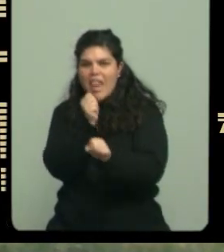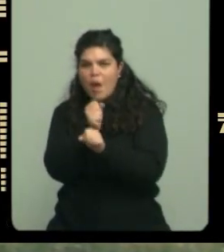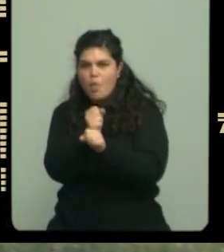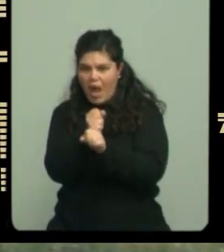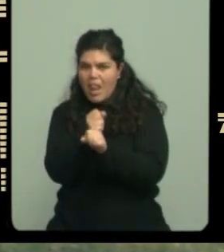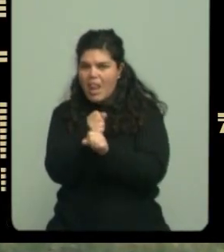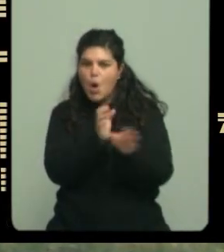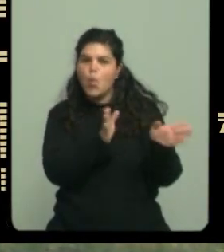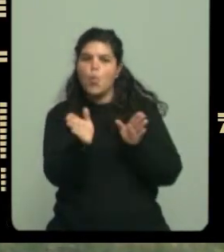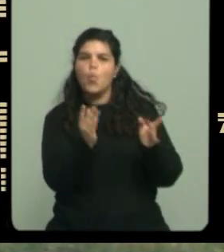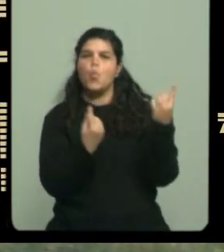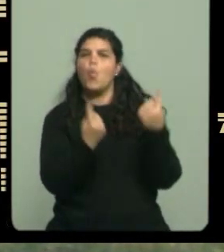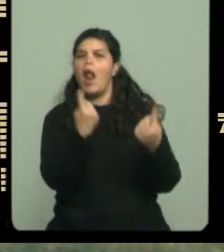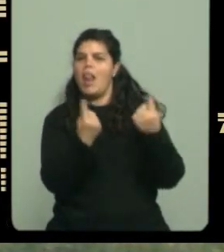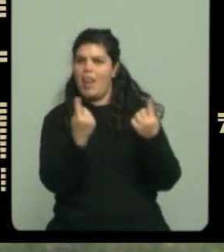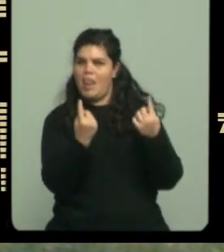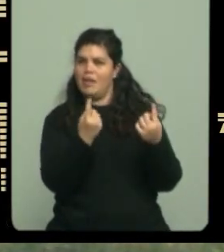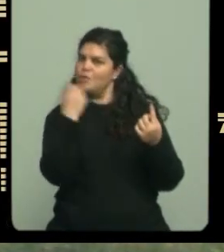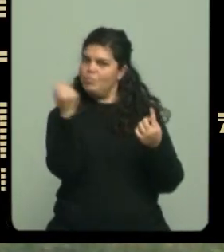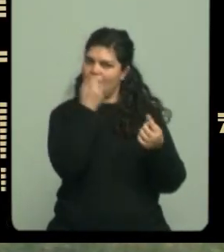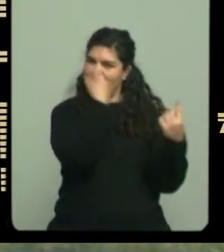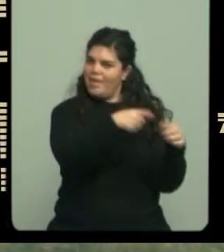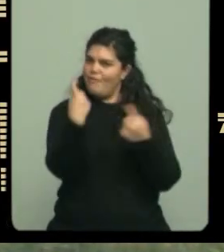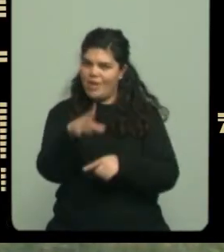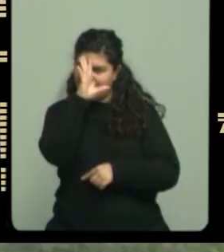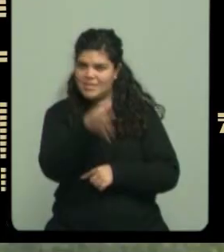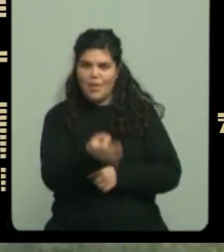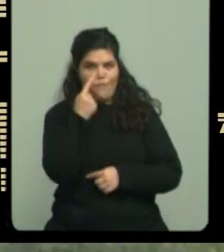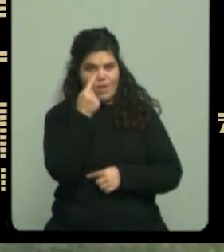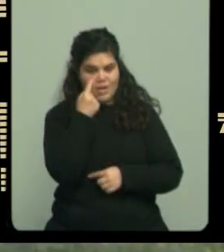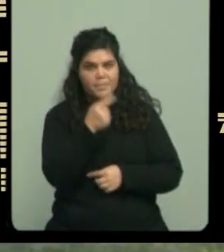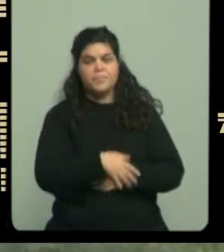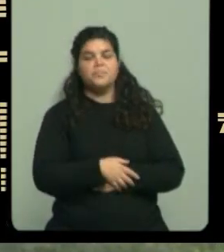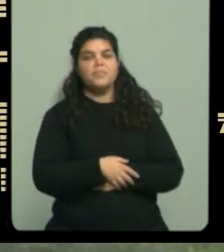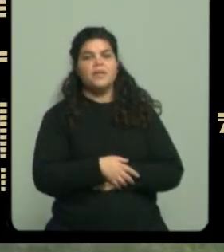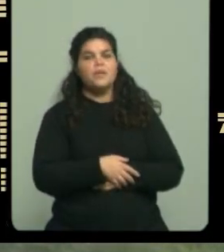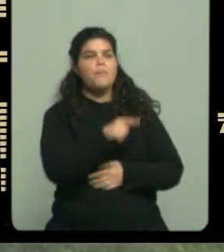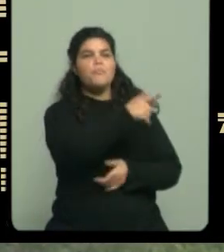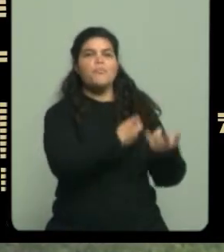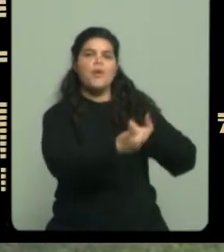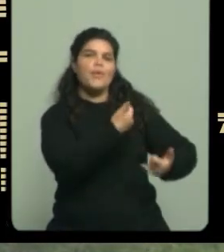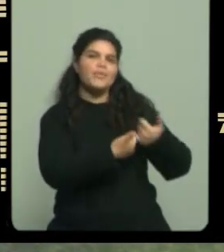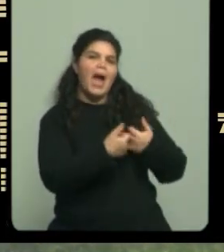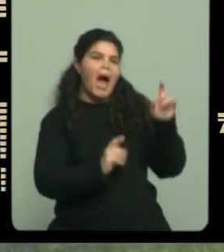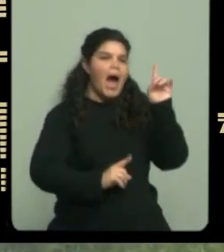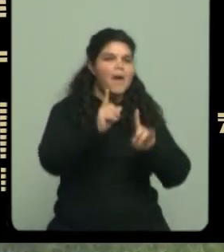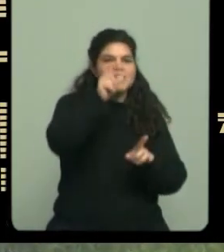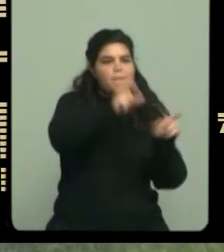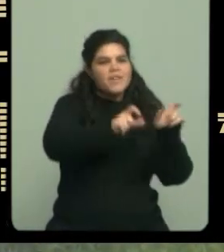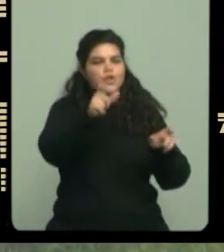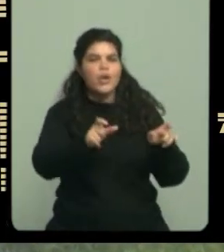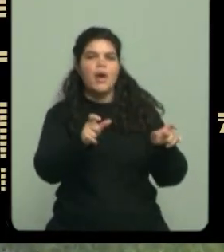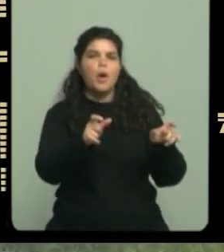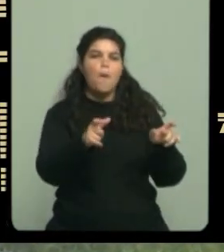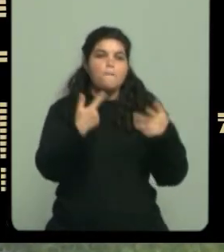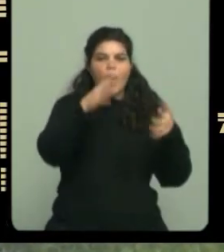laboral en contexto de violencia por motivos de género. Cuando estábamos preparando el programa decías que a veces la gente puede